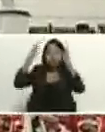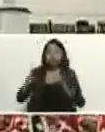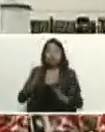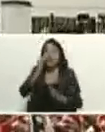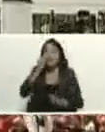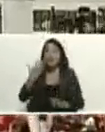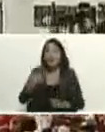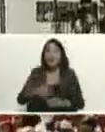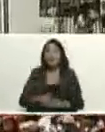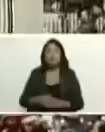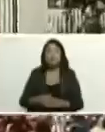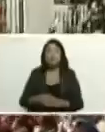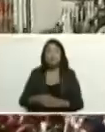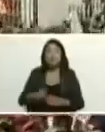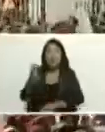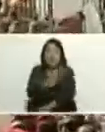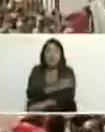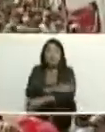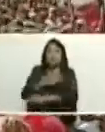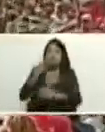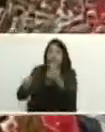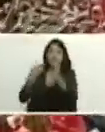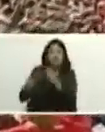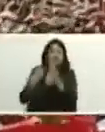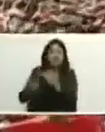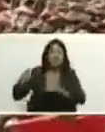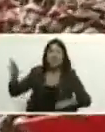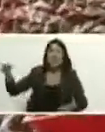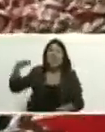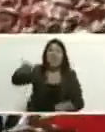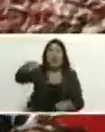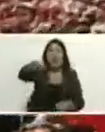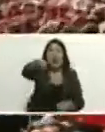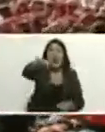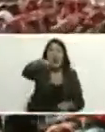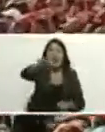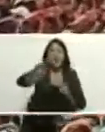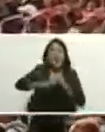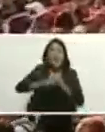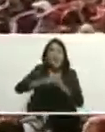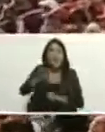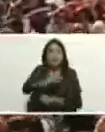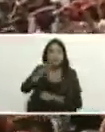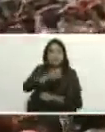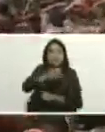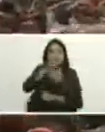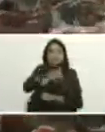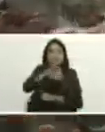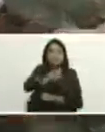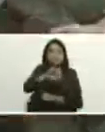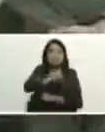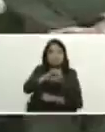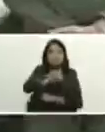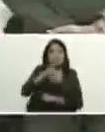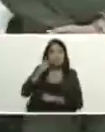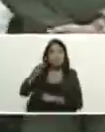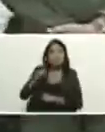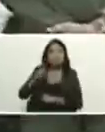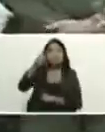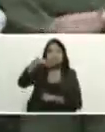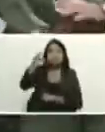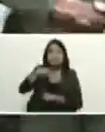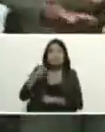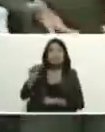Presidencial, huyeron como ratas despavoridas, viendo el terror en sus ojos de